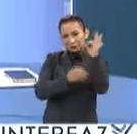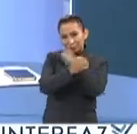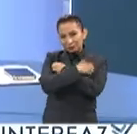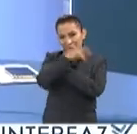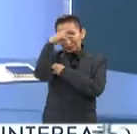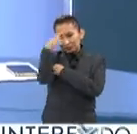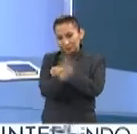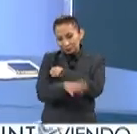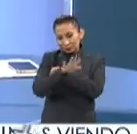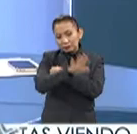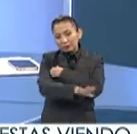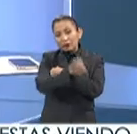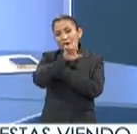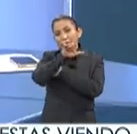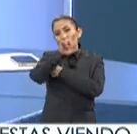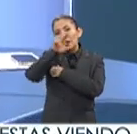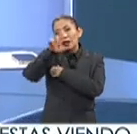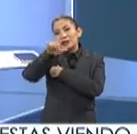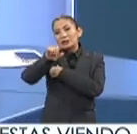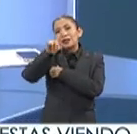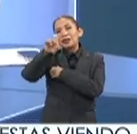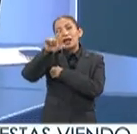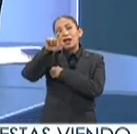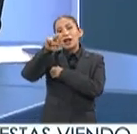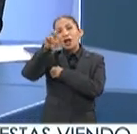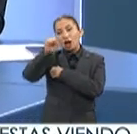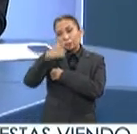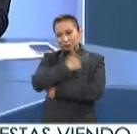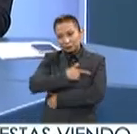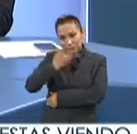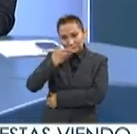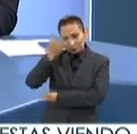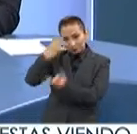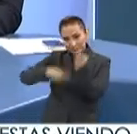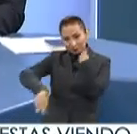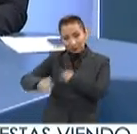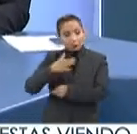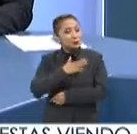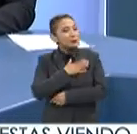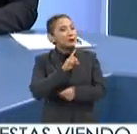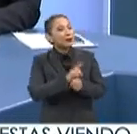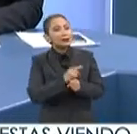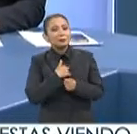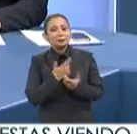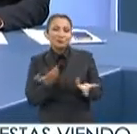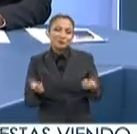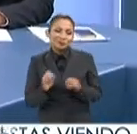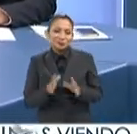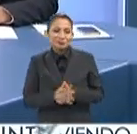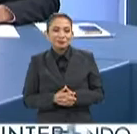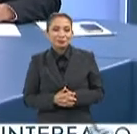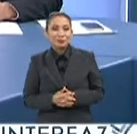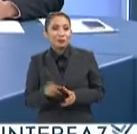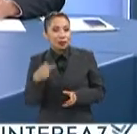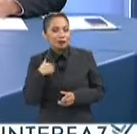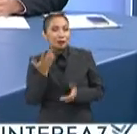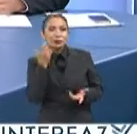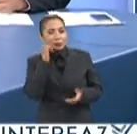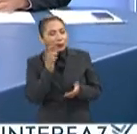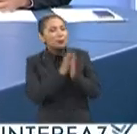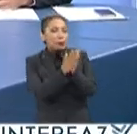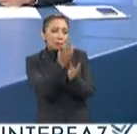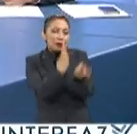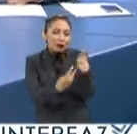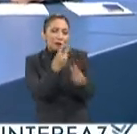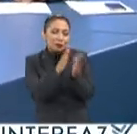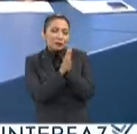Educación de México, Elis de León. Elis, ¿cómo estás? Qué gusto, bienvenida. Hola, buenos días. ¿Por qué te habías hecho del rogar tanto para